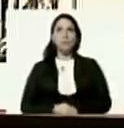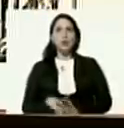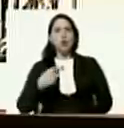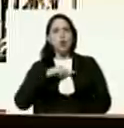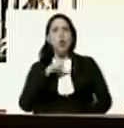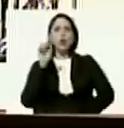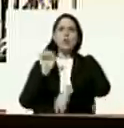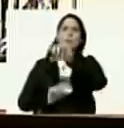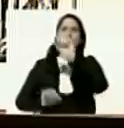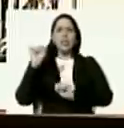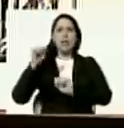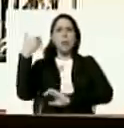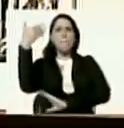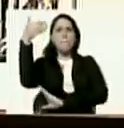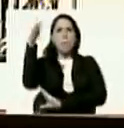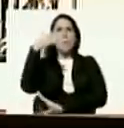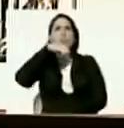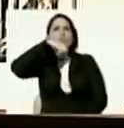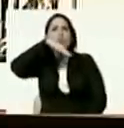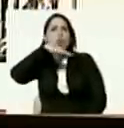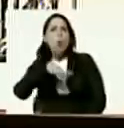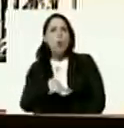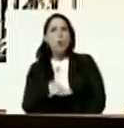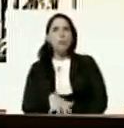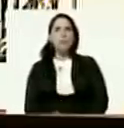Estamos defendiendo las banderas históricas